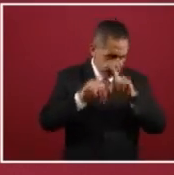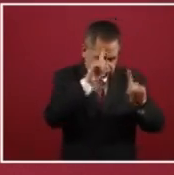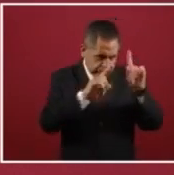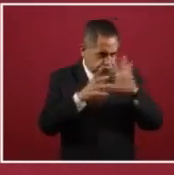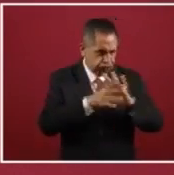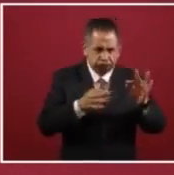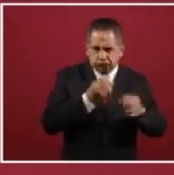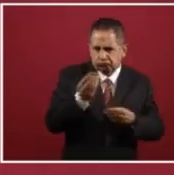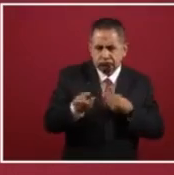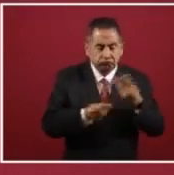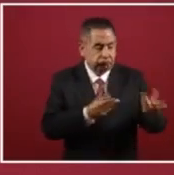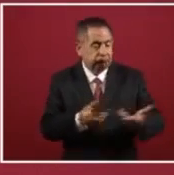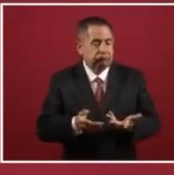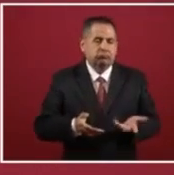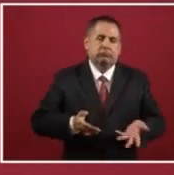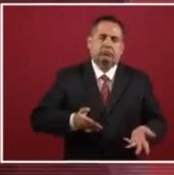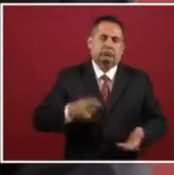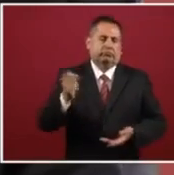pues está